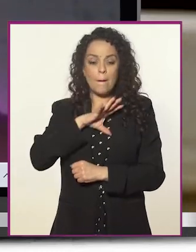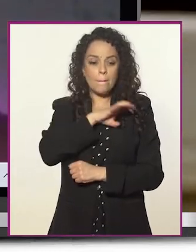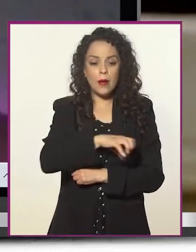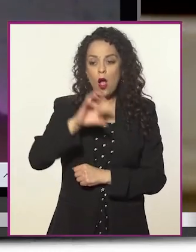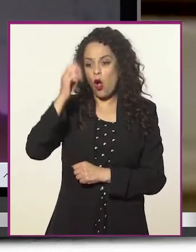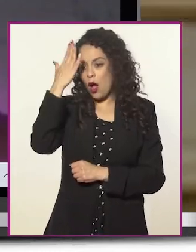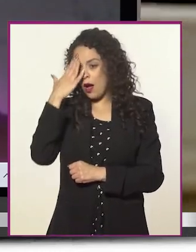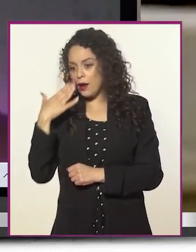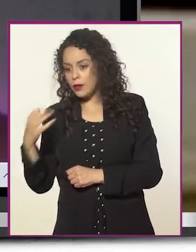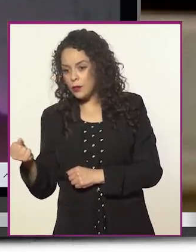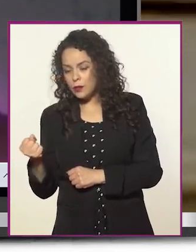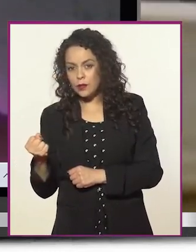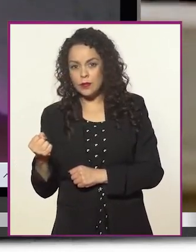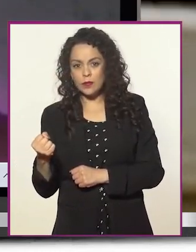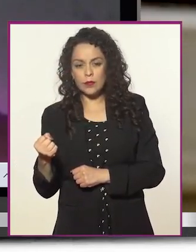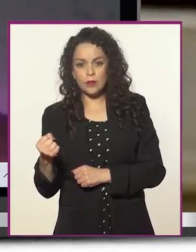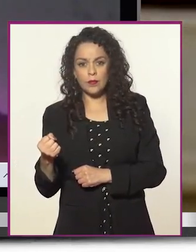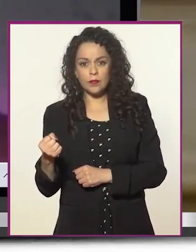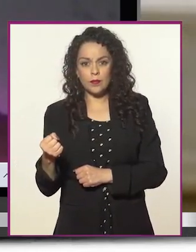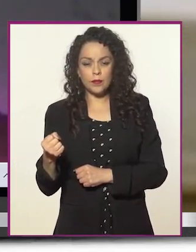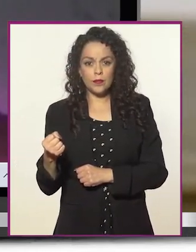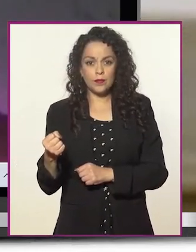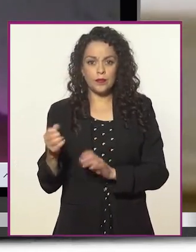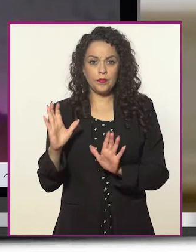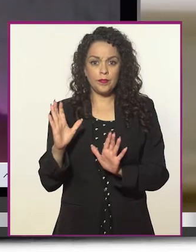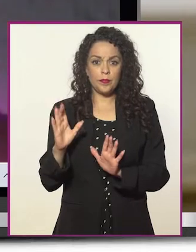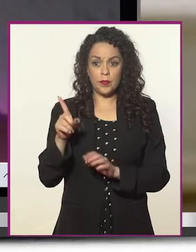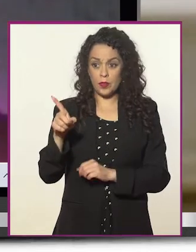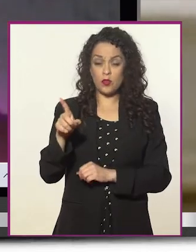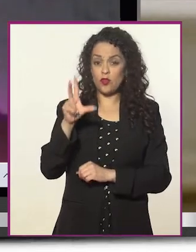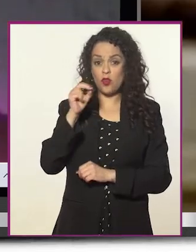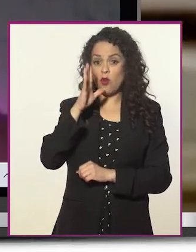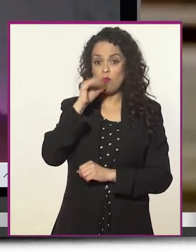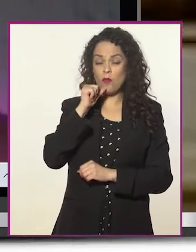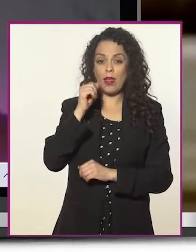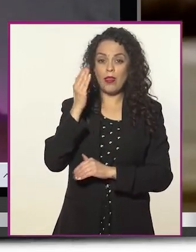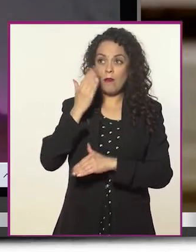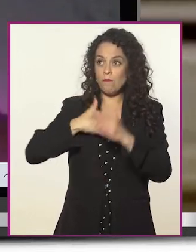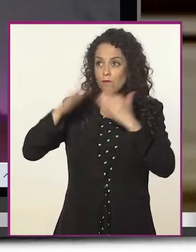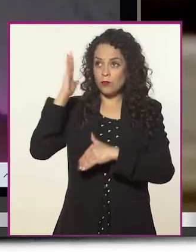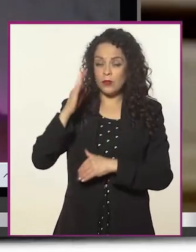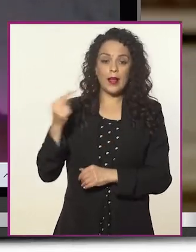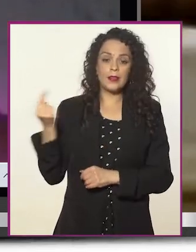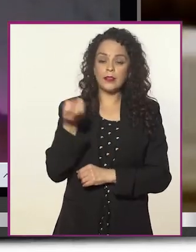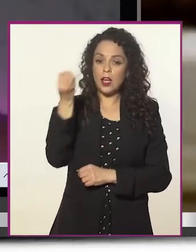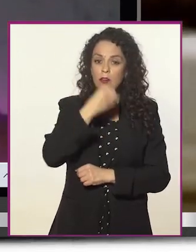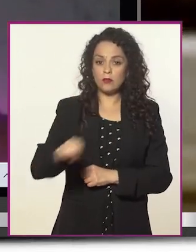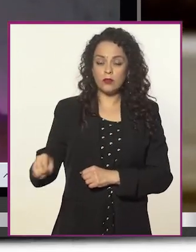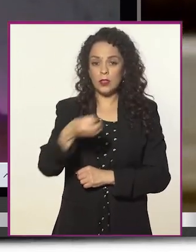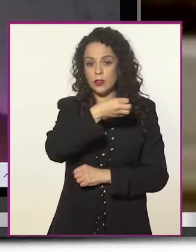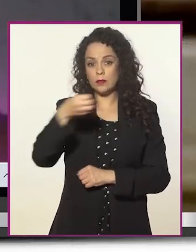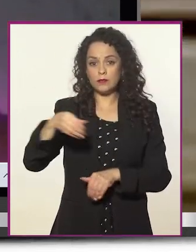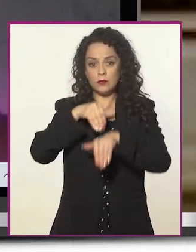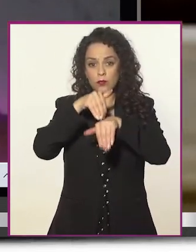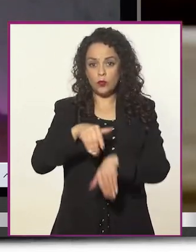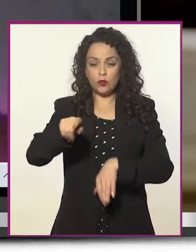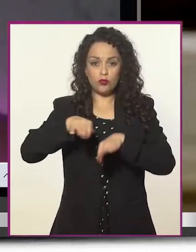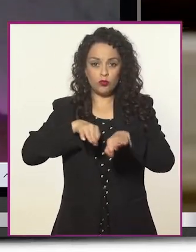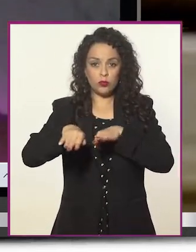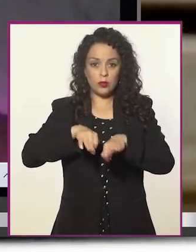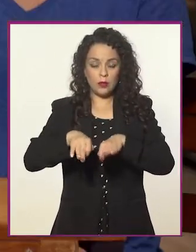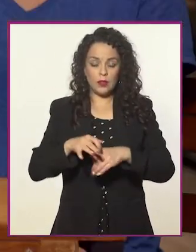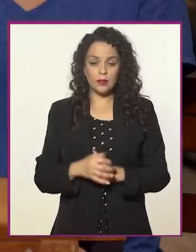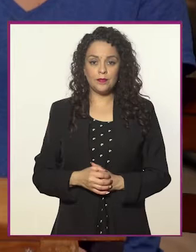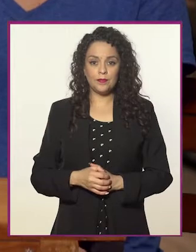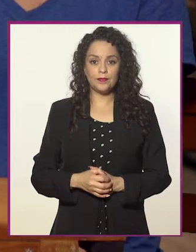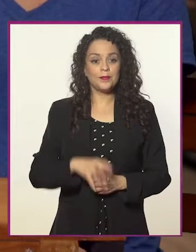pasión que ustedes tengan, no va a volar si no hay disciplina de trabajo. No va a